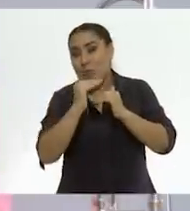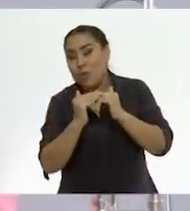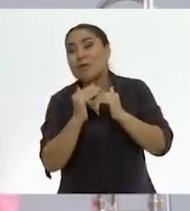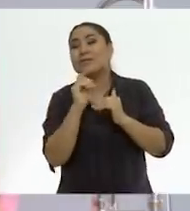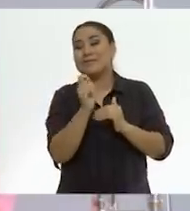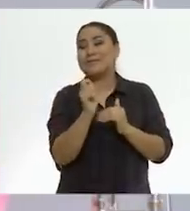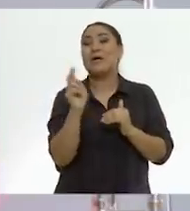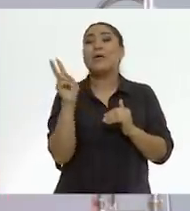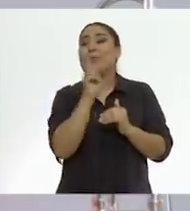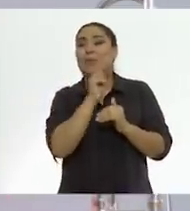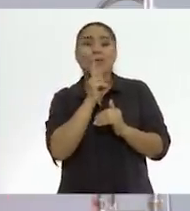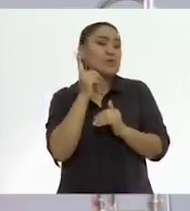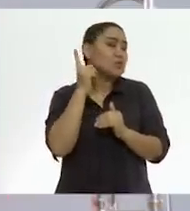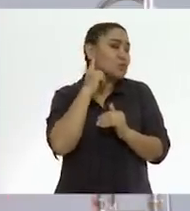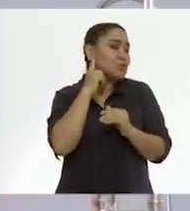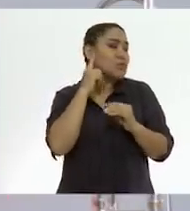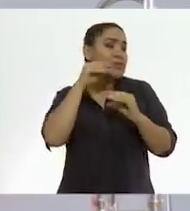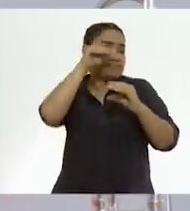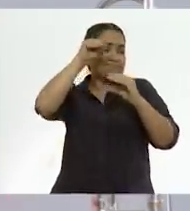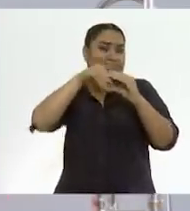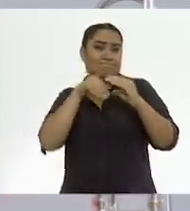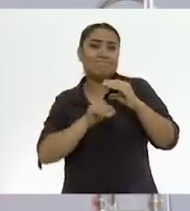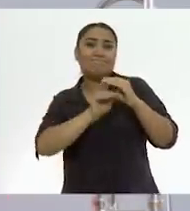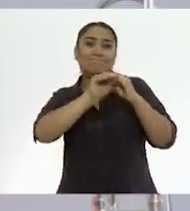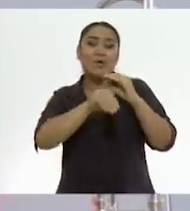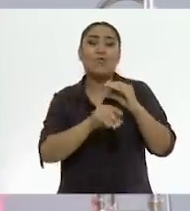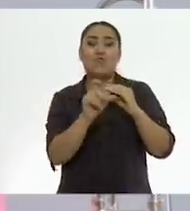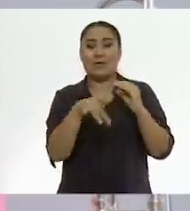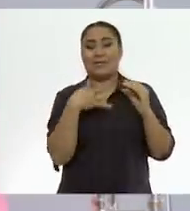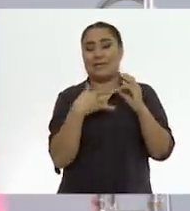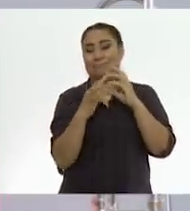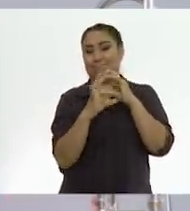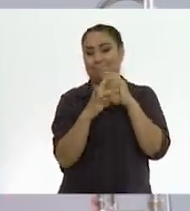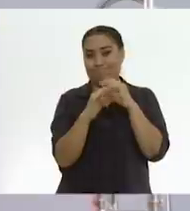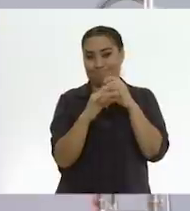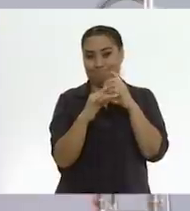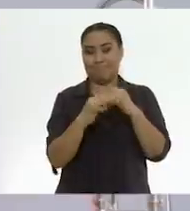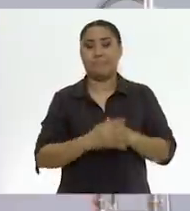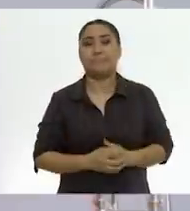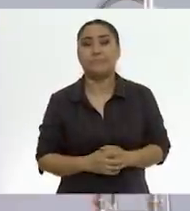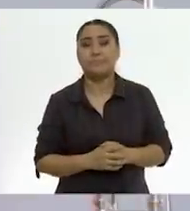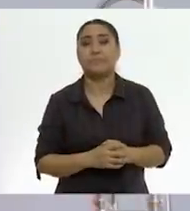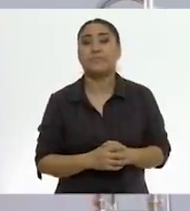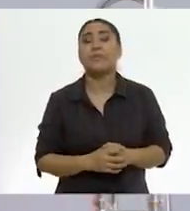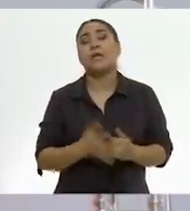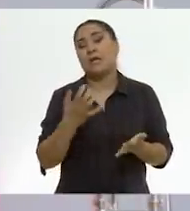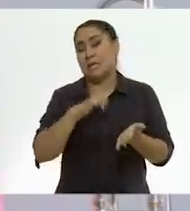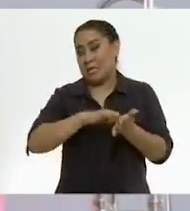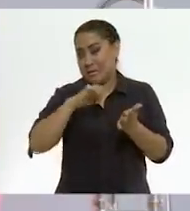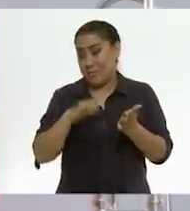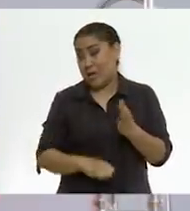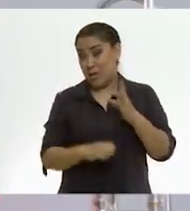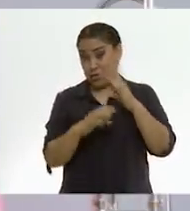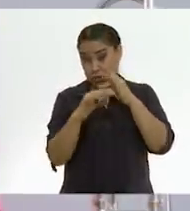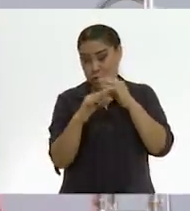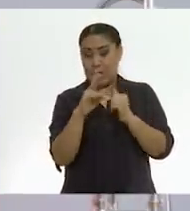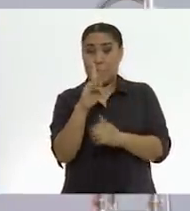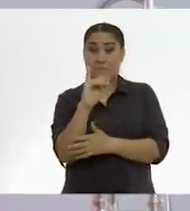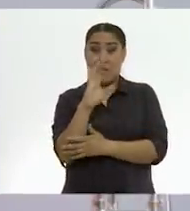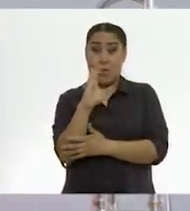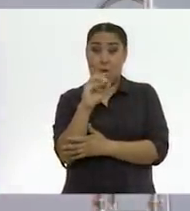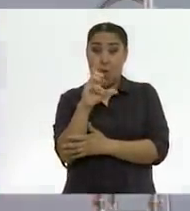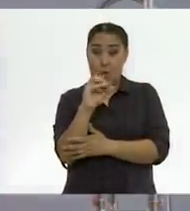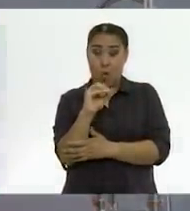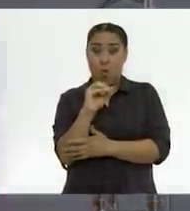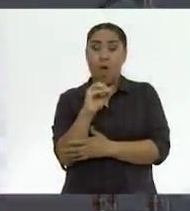que recorre el sonido y el aire cuando los pulsamos. aunque por ejemplo la trompeta piccolo posee